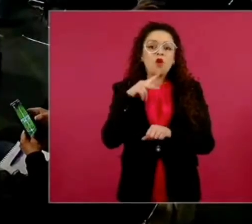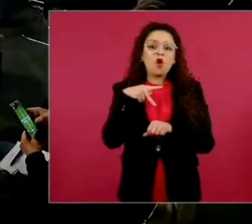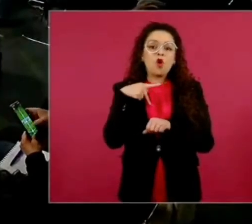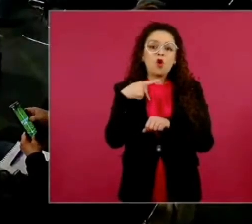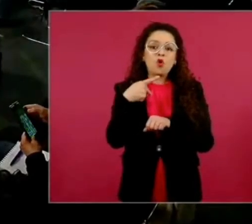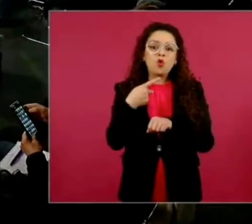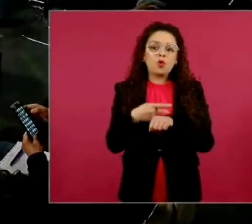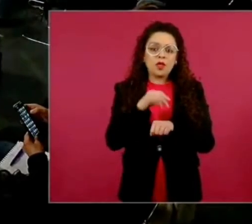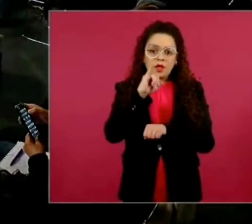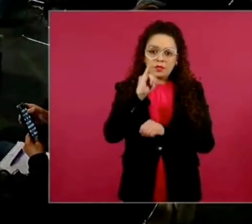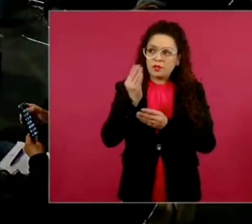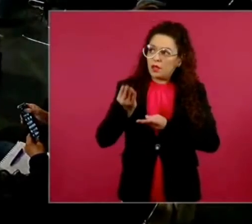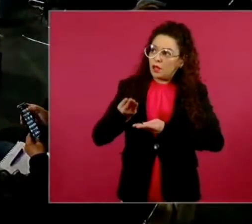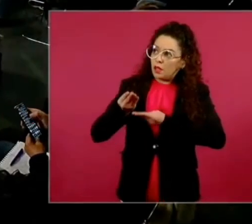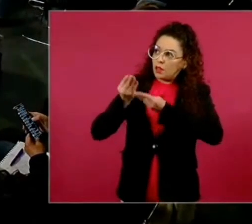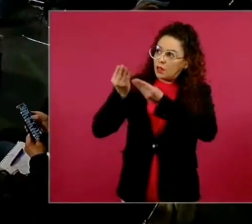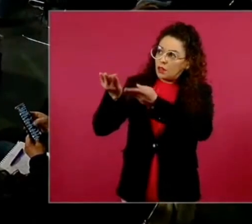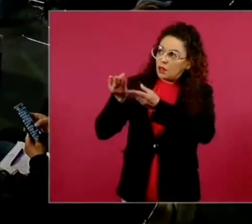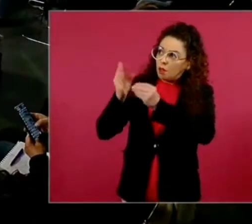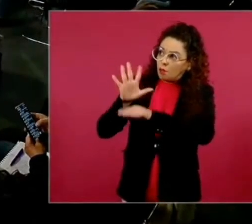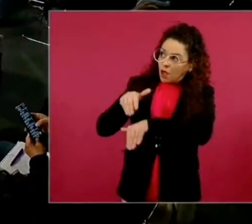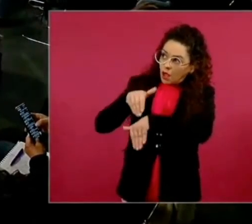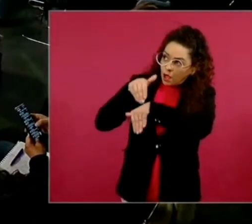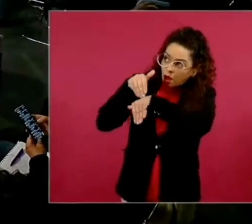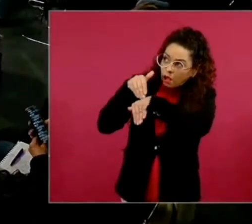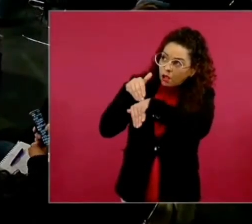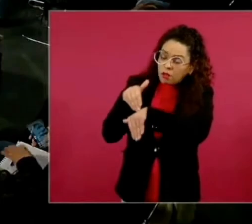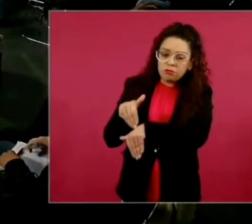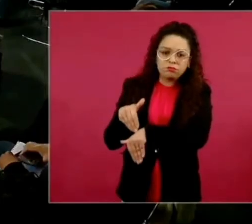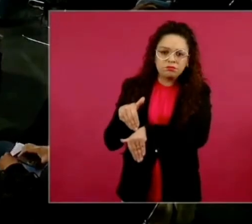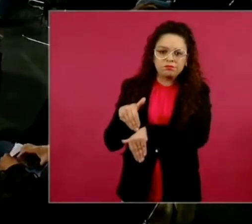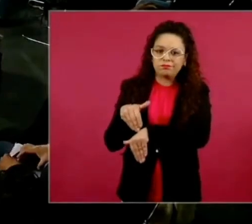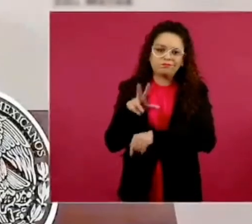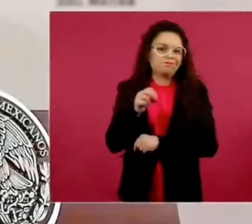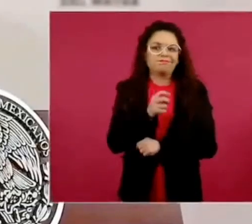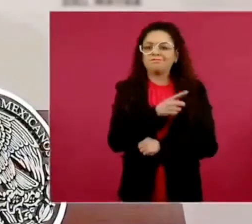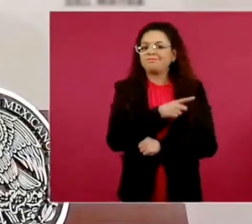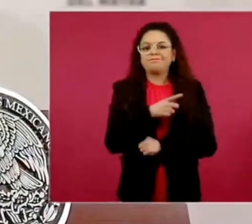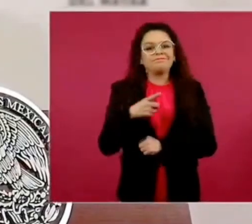voluntariamente lo que nos exige por la fuerza.